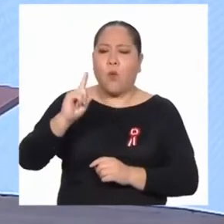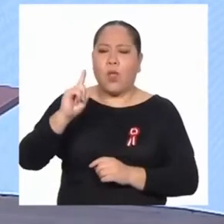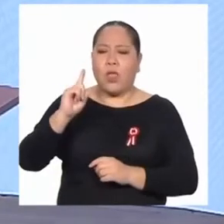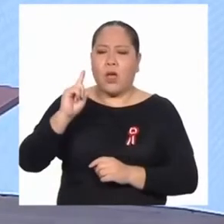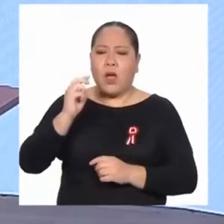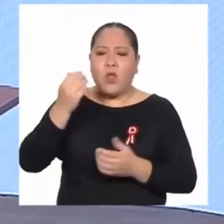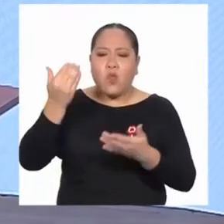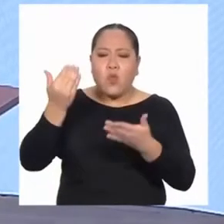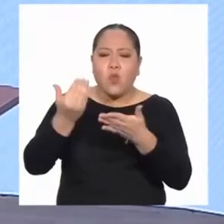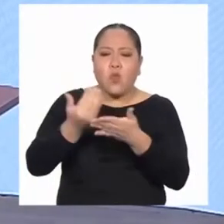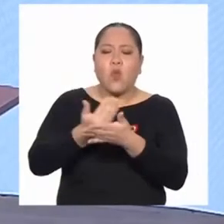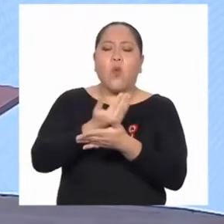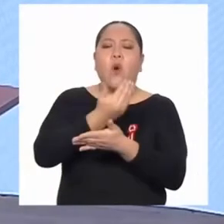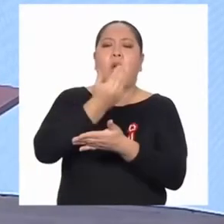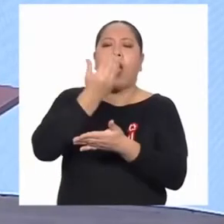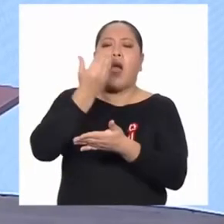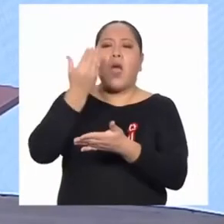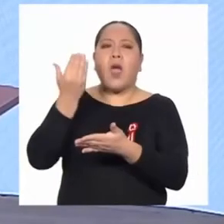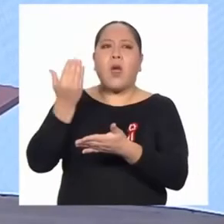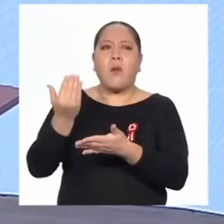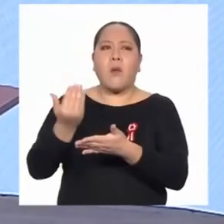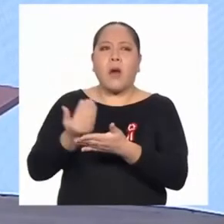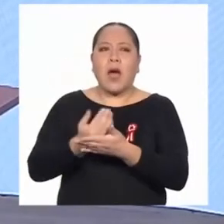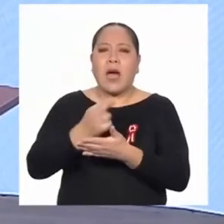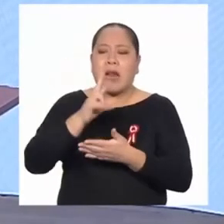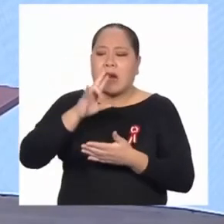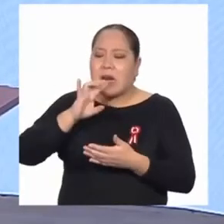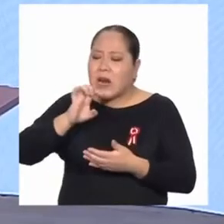nueva época